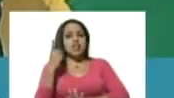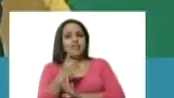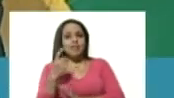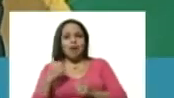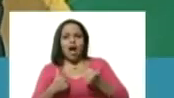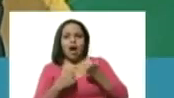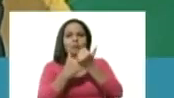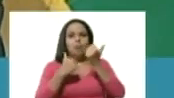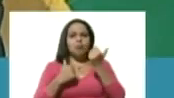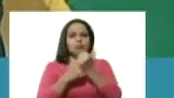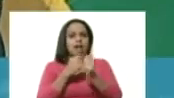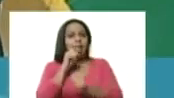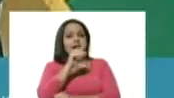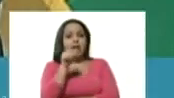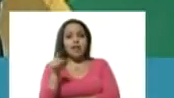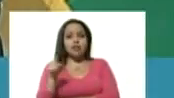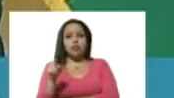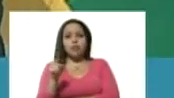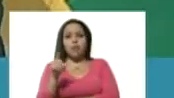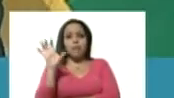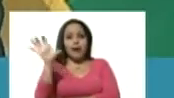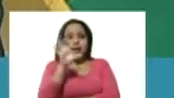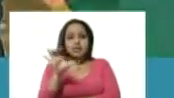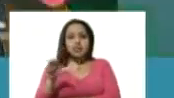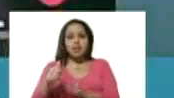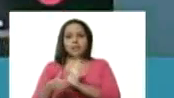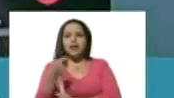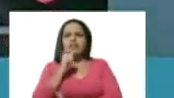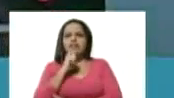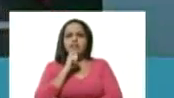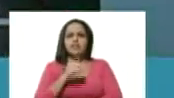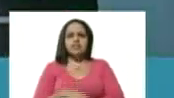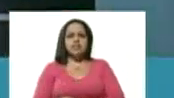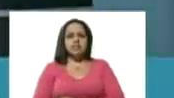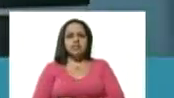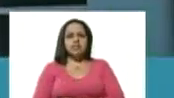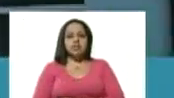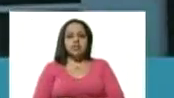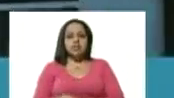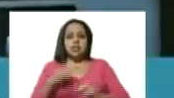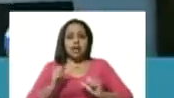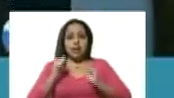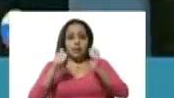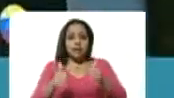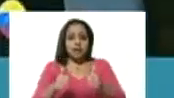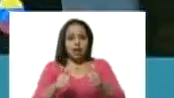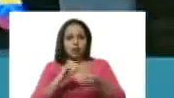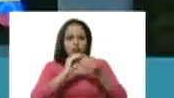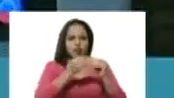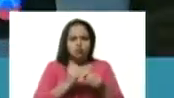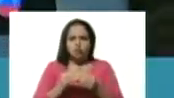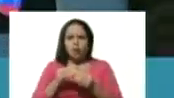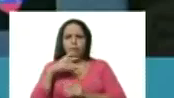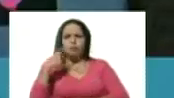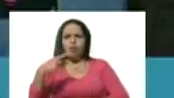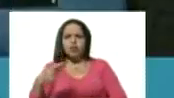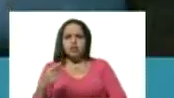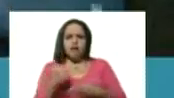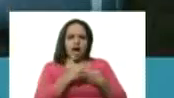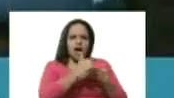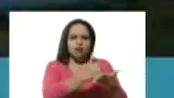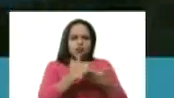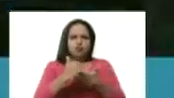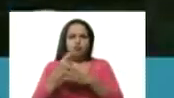apuntar. Por eso, a través del Banco del Alba, se han diseñado varias políticas de financiamiento para